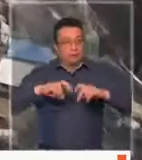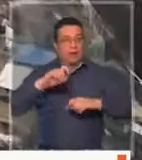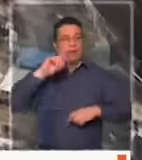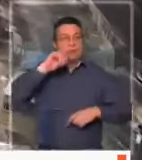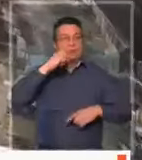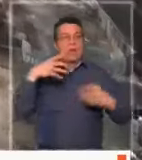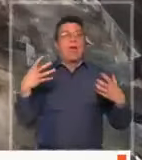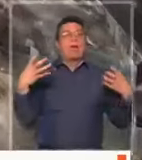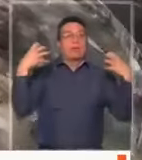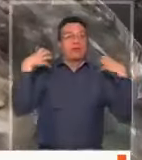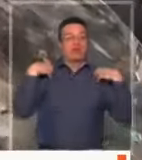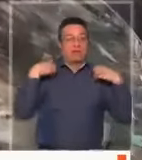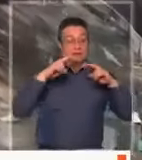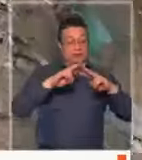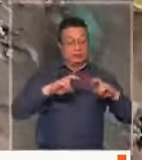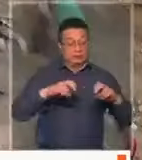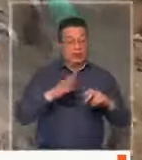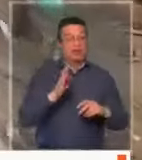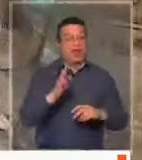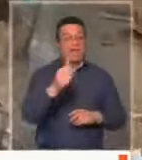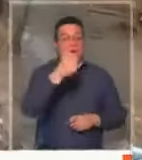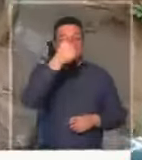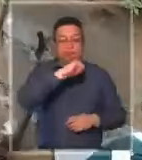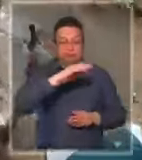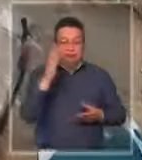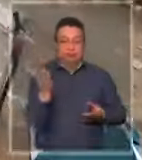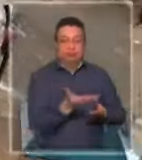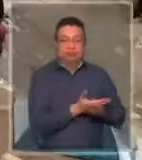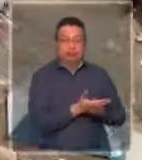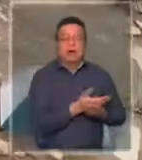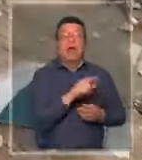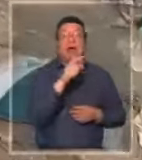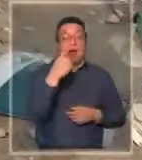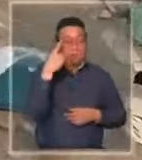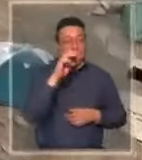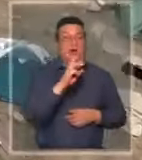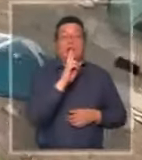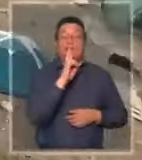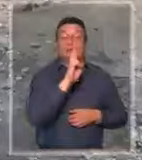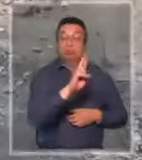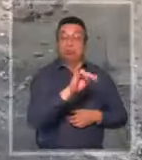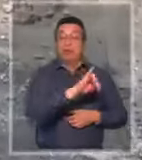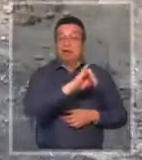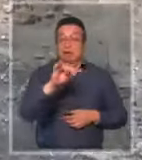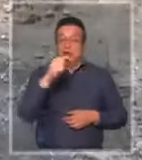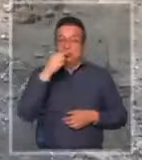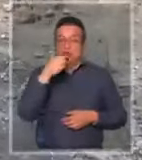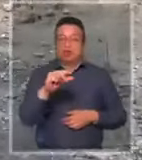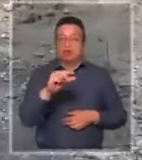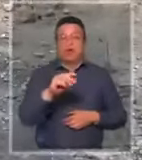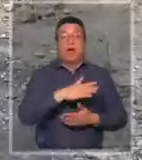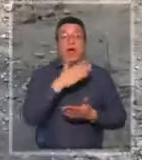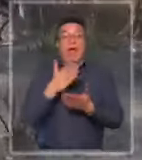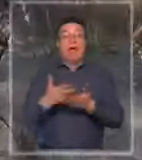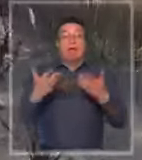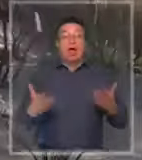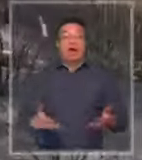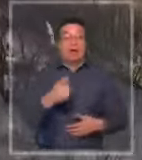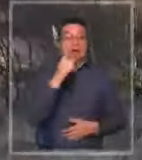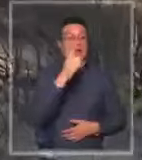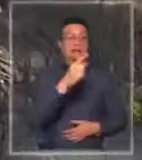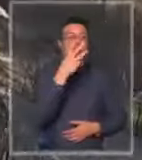responsabilidades en una investigación que se mantiene reservada, pero de la que esperan entregar resultados luego. Por ahora, se constatan